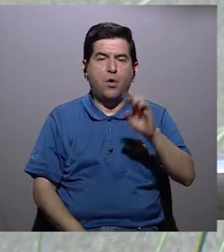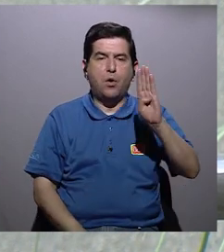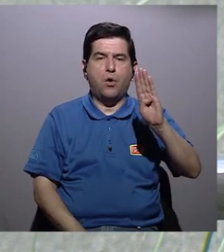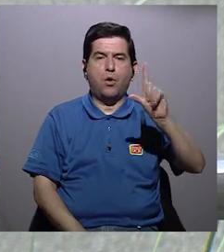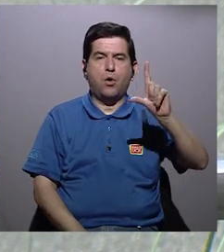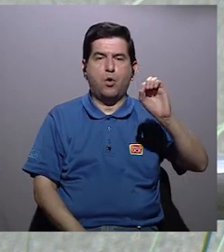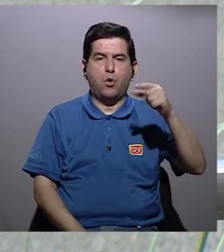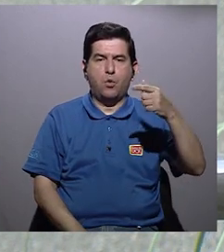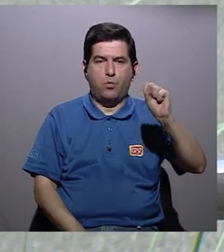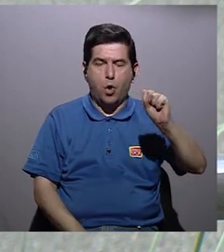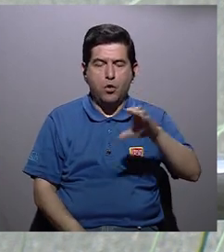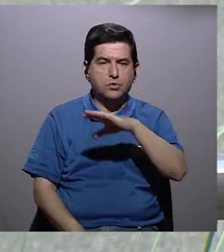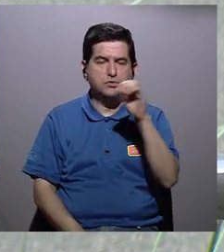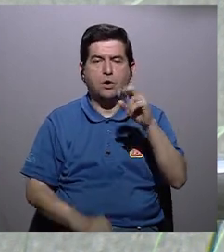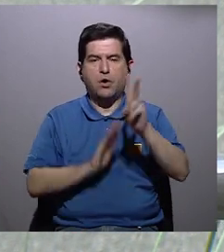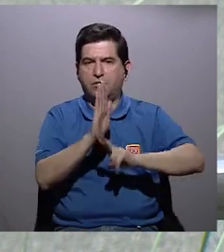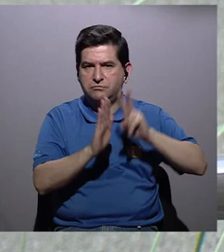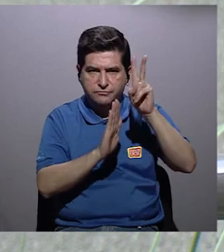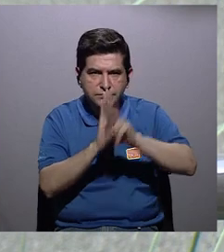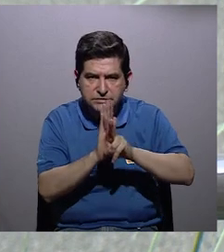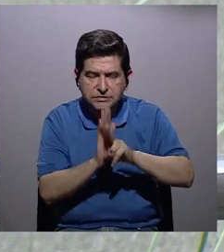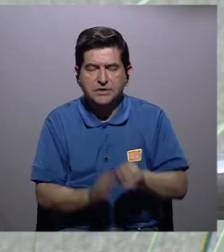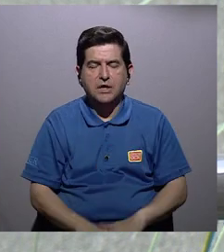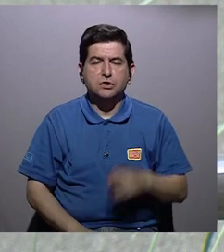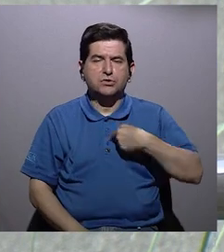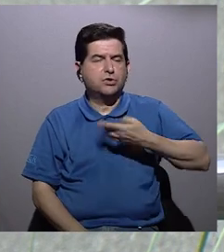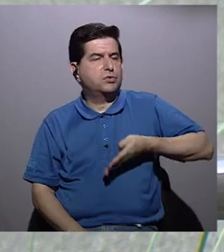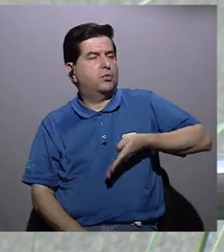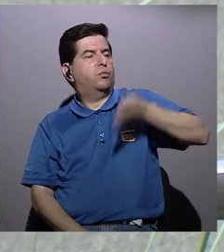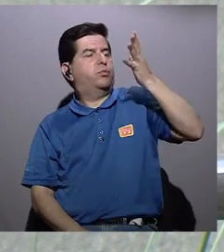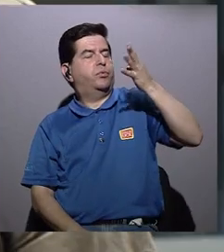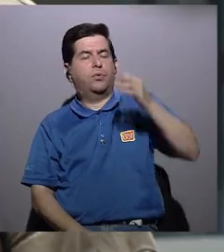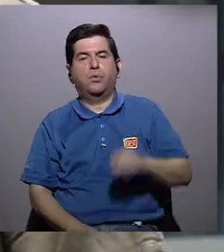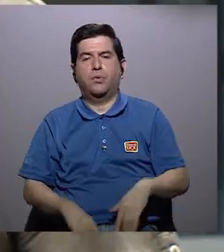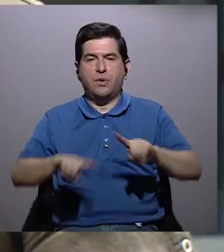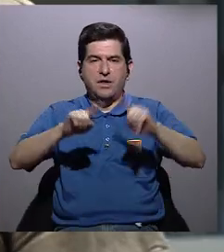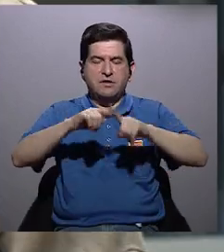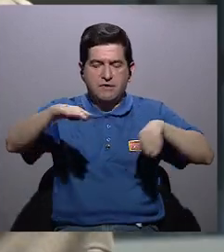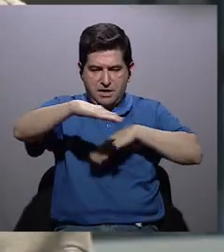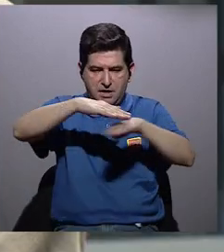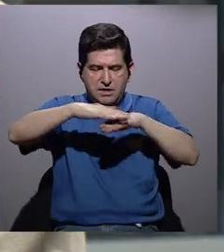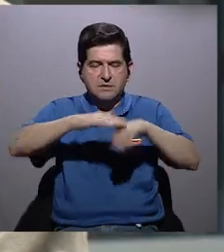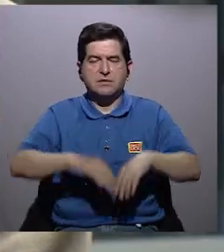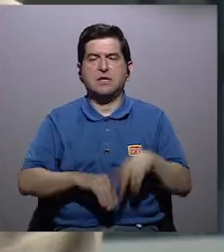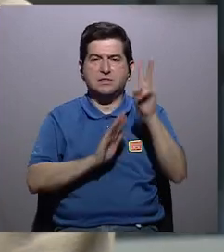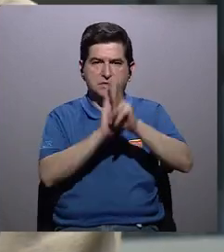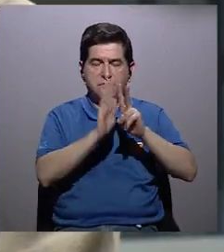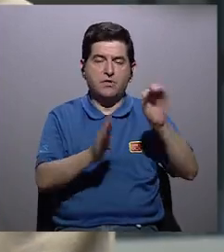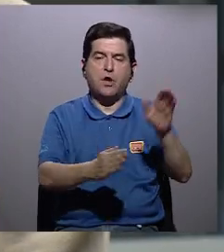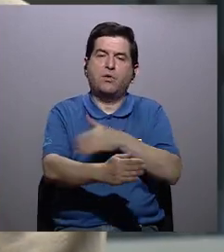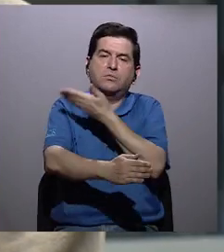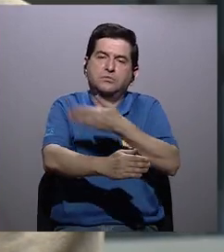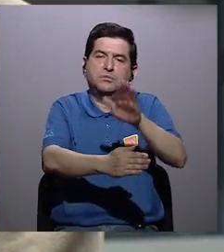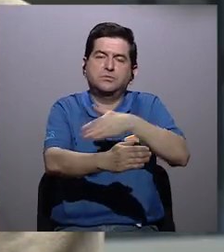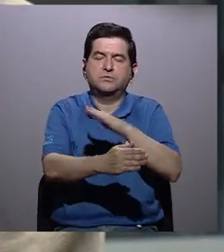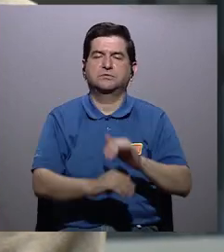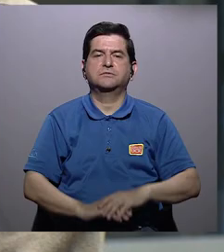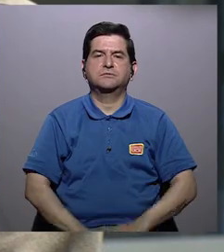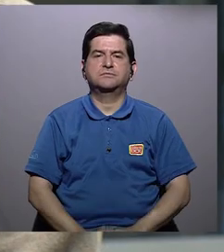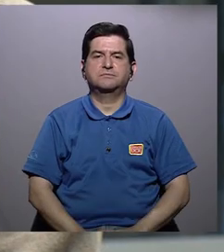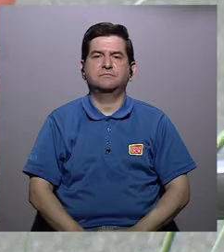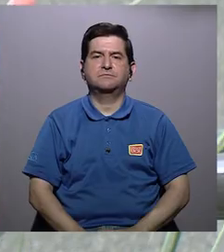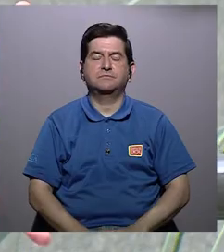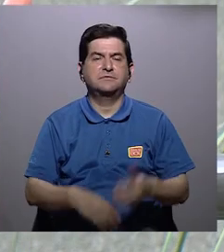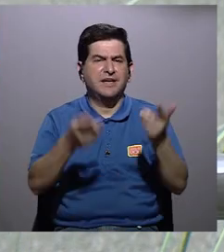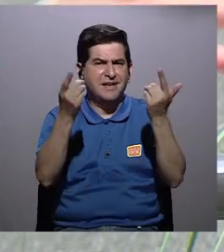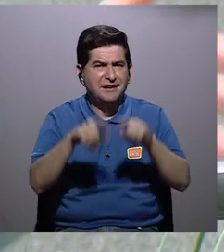blogs, videos que puedo subir a plataformas de video, música, por ejemplo? Uh-huh. Y a propósito también,